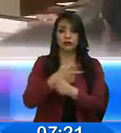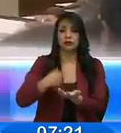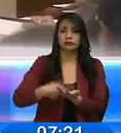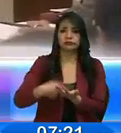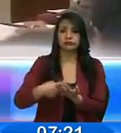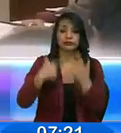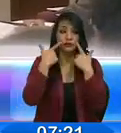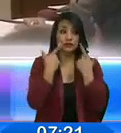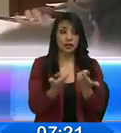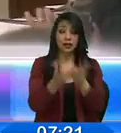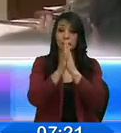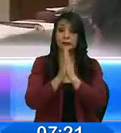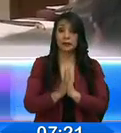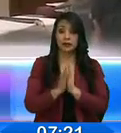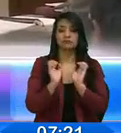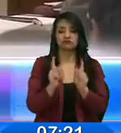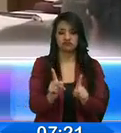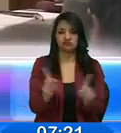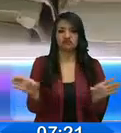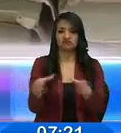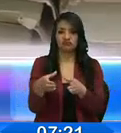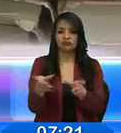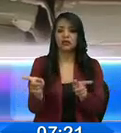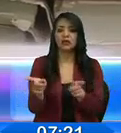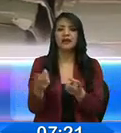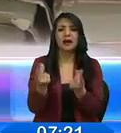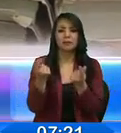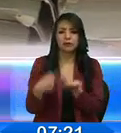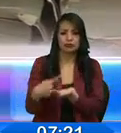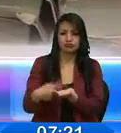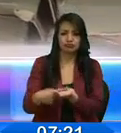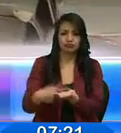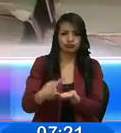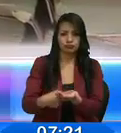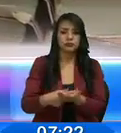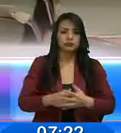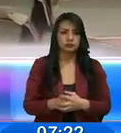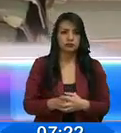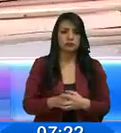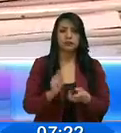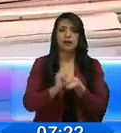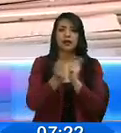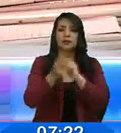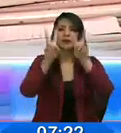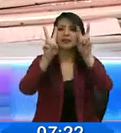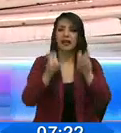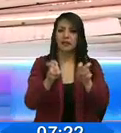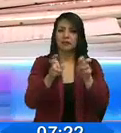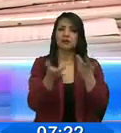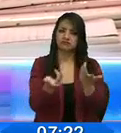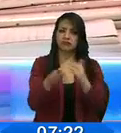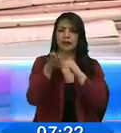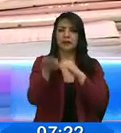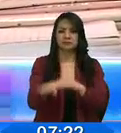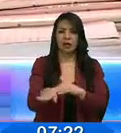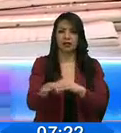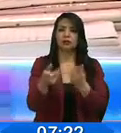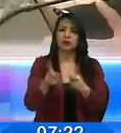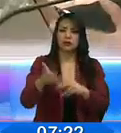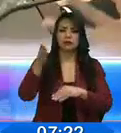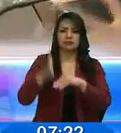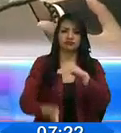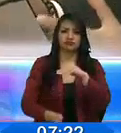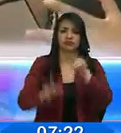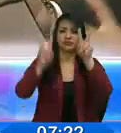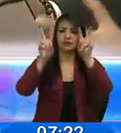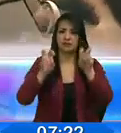de fiscalía y determinaron instalar una breve audiencia en la cual se sustente el cambio del tipo penal y la prescripción del delito. El fiscal del